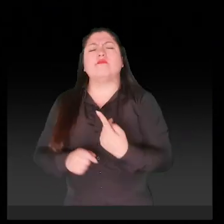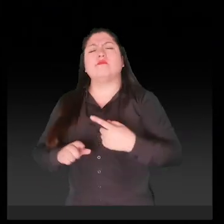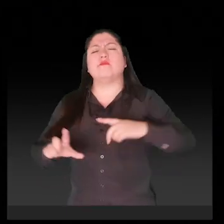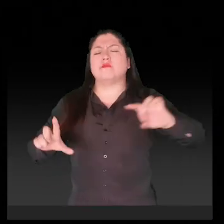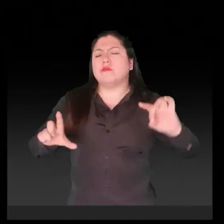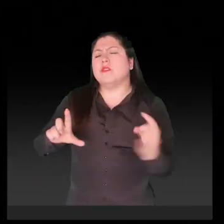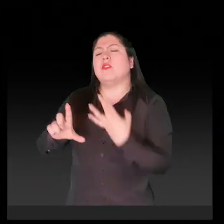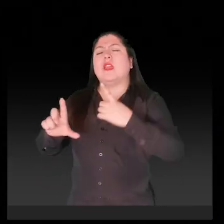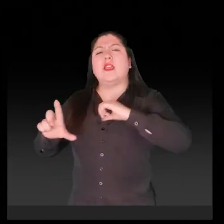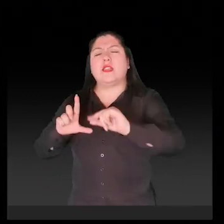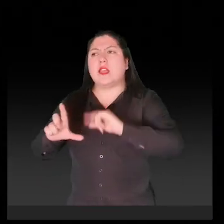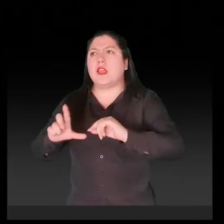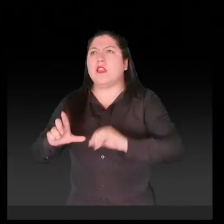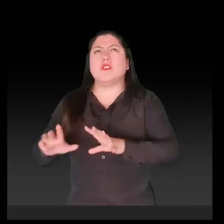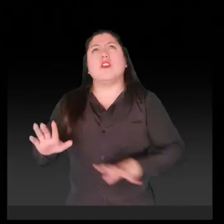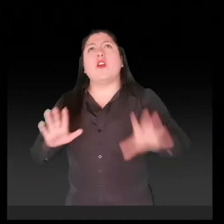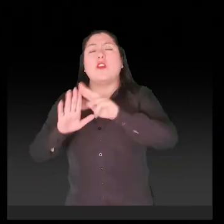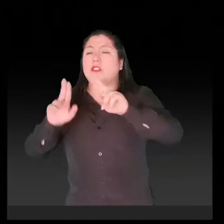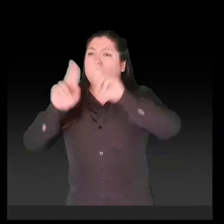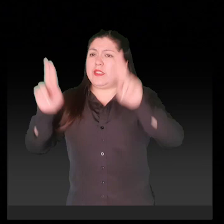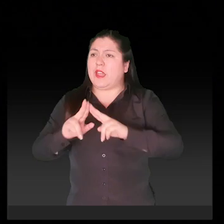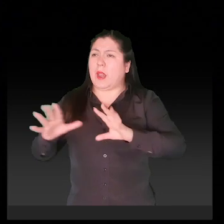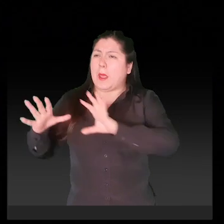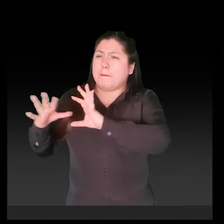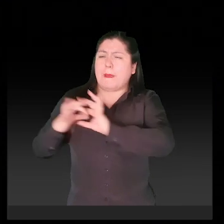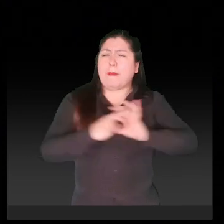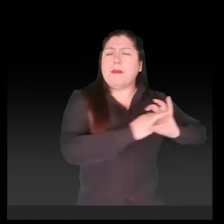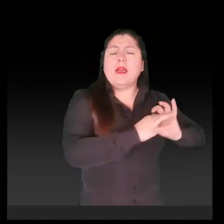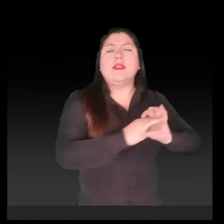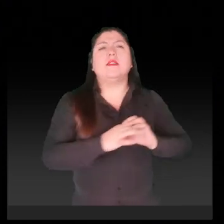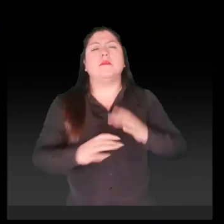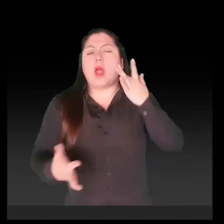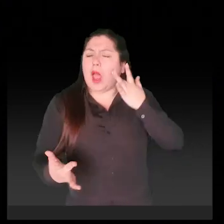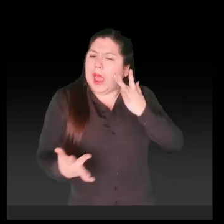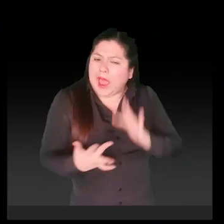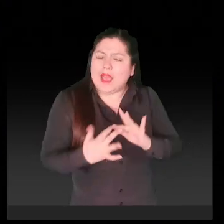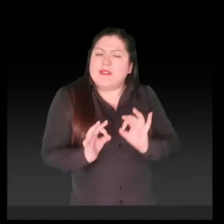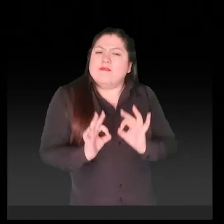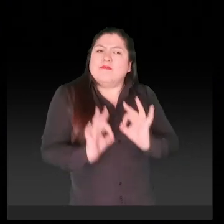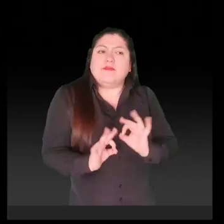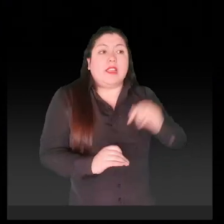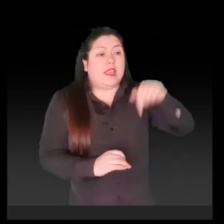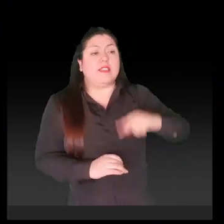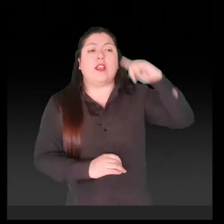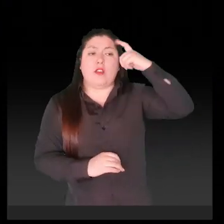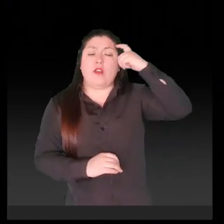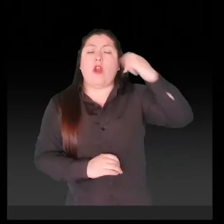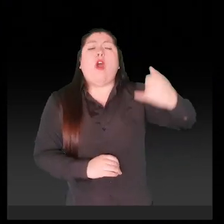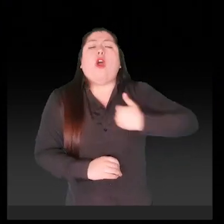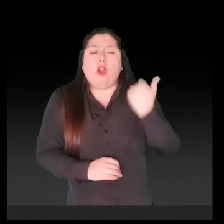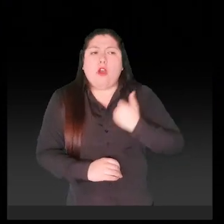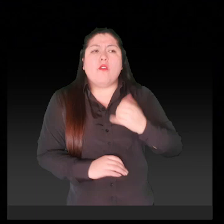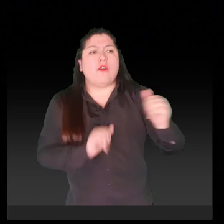nuestro país, conectándola, pero conectándola con sentido. Muchas gracias, presidente, y aquí estamos con usted, este gobierno